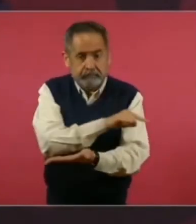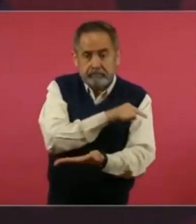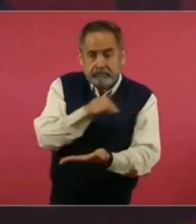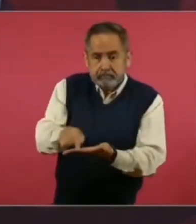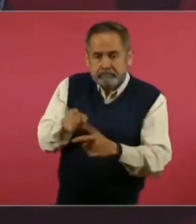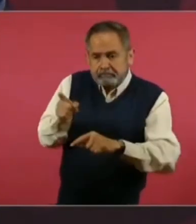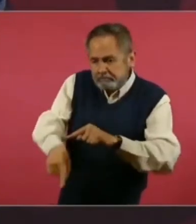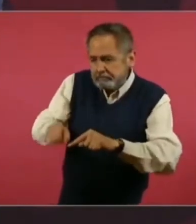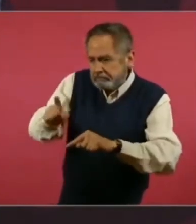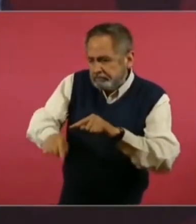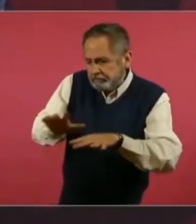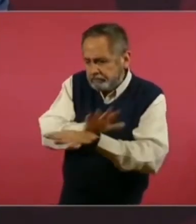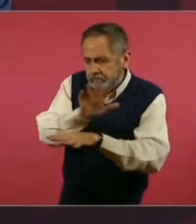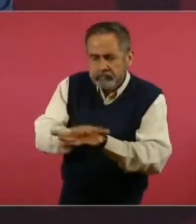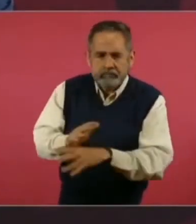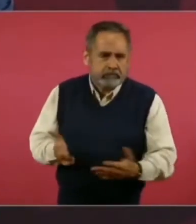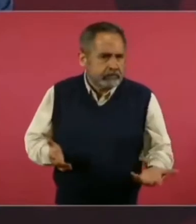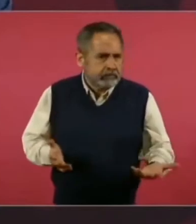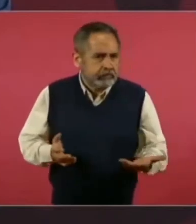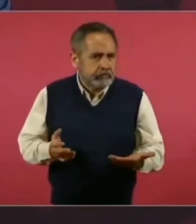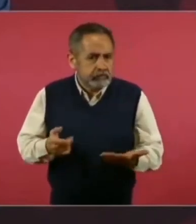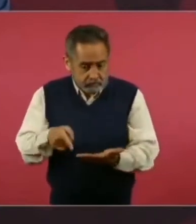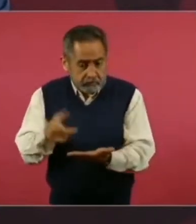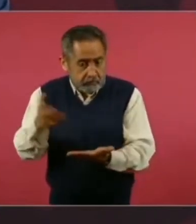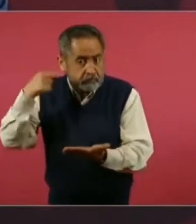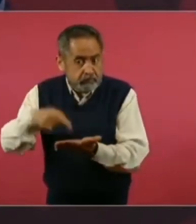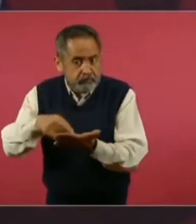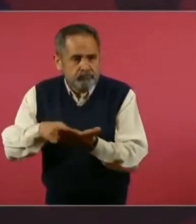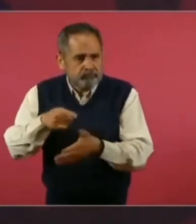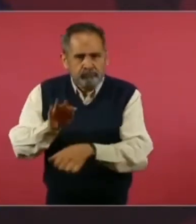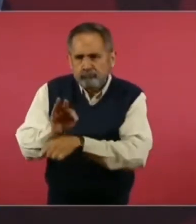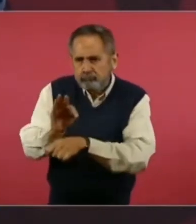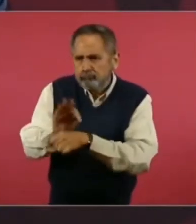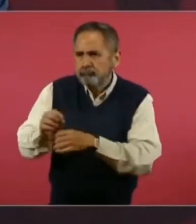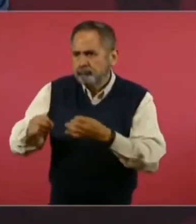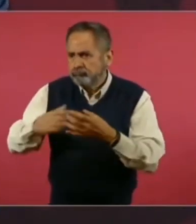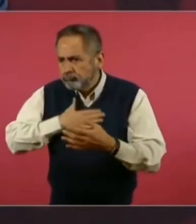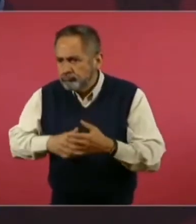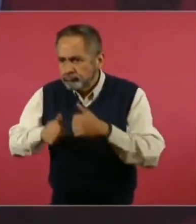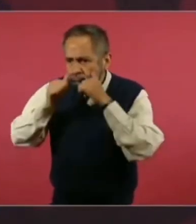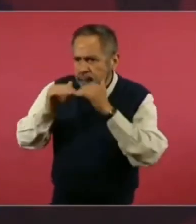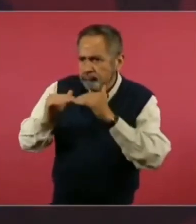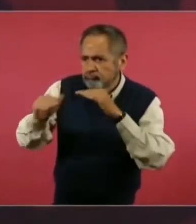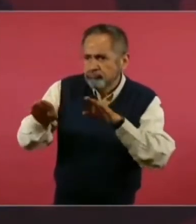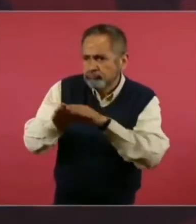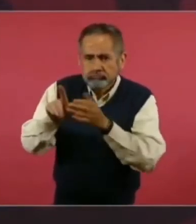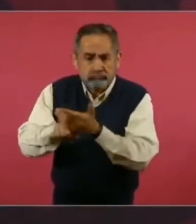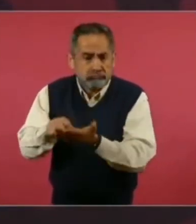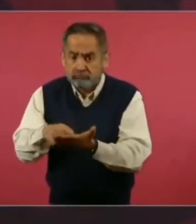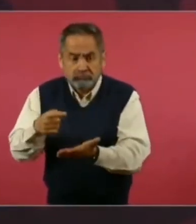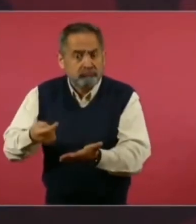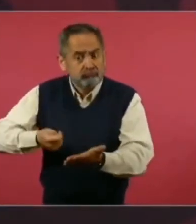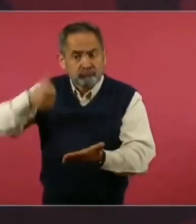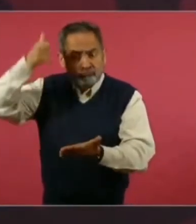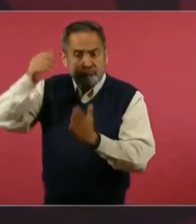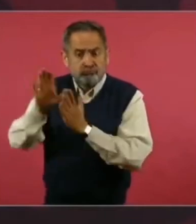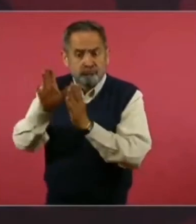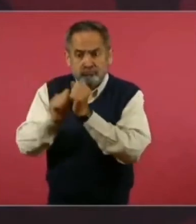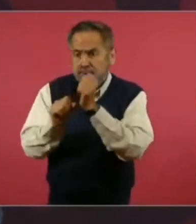una orientación social, de justicia social. Es la primera Constitución